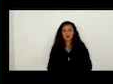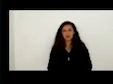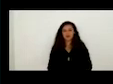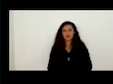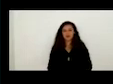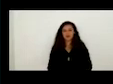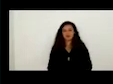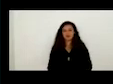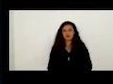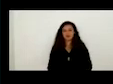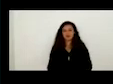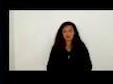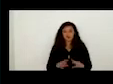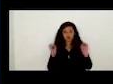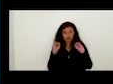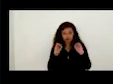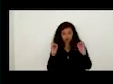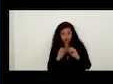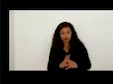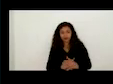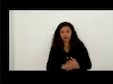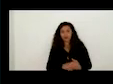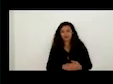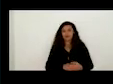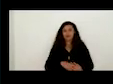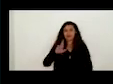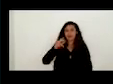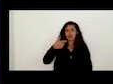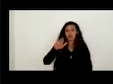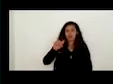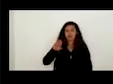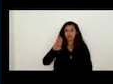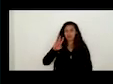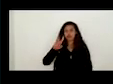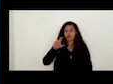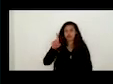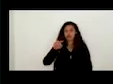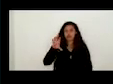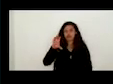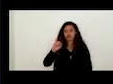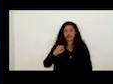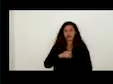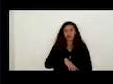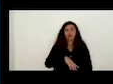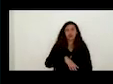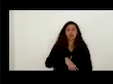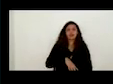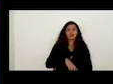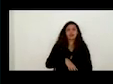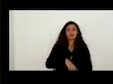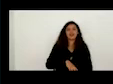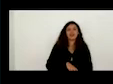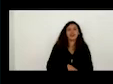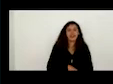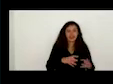¿No? ¿Nadie? Nos dice Regina Velasco que la papa, las zanahorias, Marlene Alejandra, las